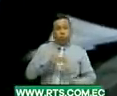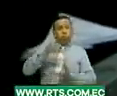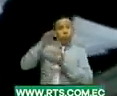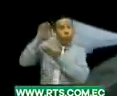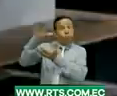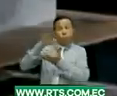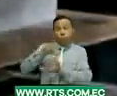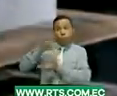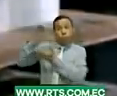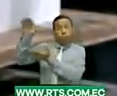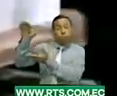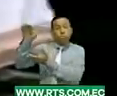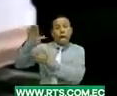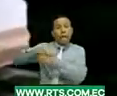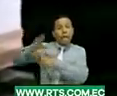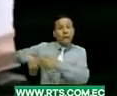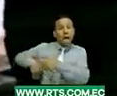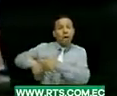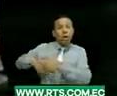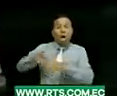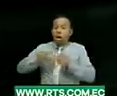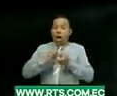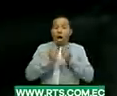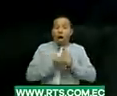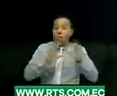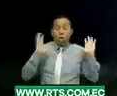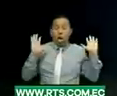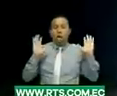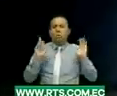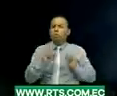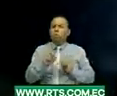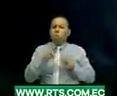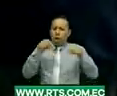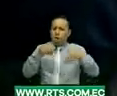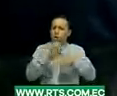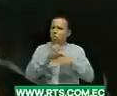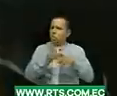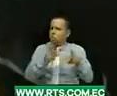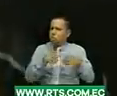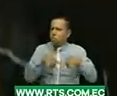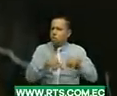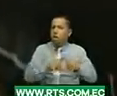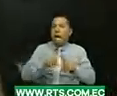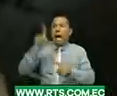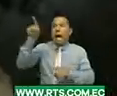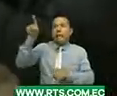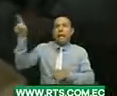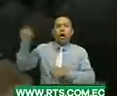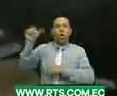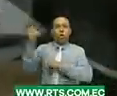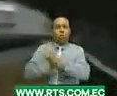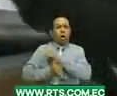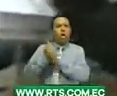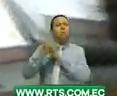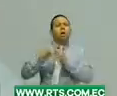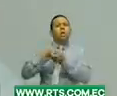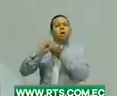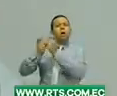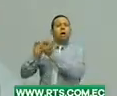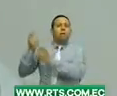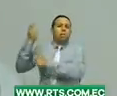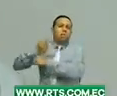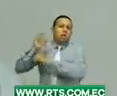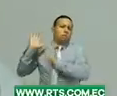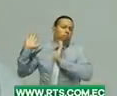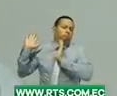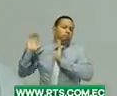aplazarse solo en esas delegaciones y no posponer todo el proceso electoral de dichas dignidades para una posible segunda vuelta electoral. Puede darse